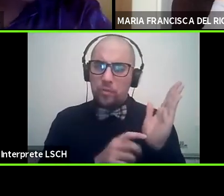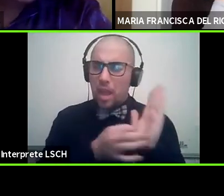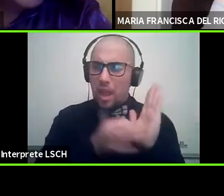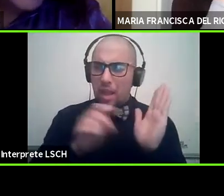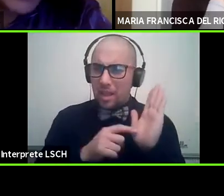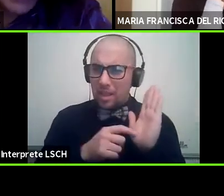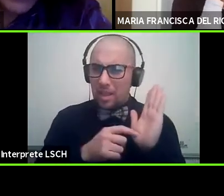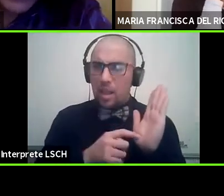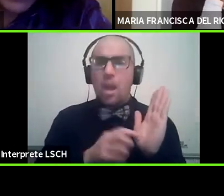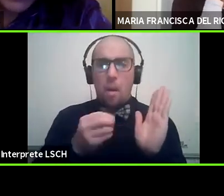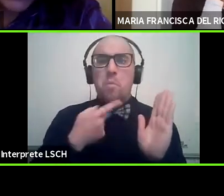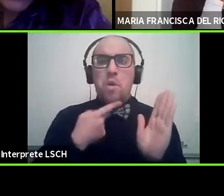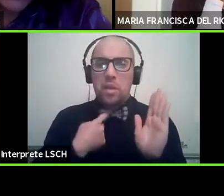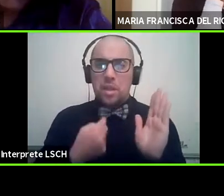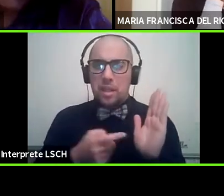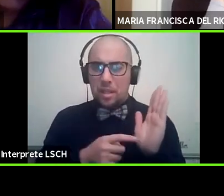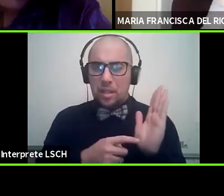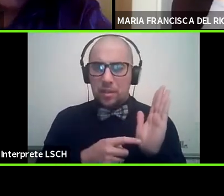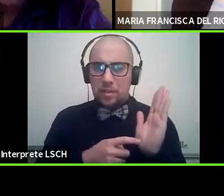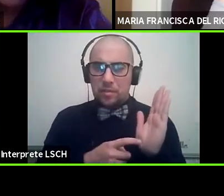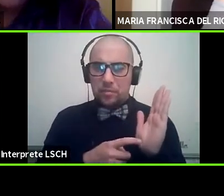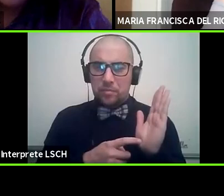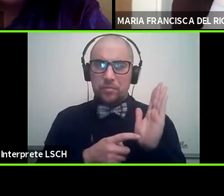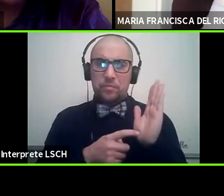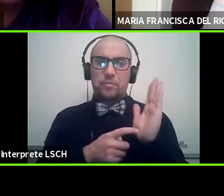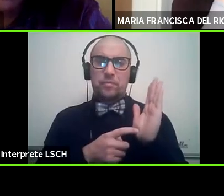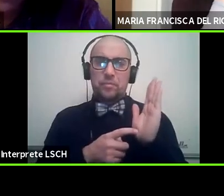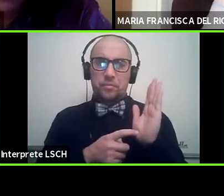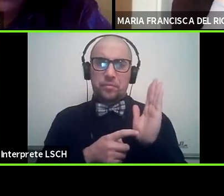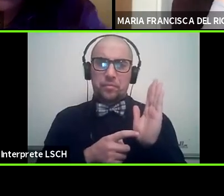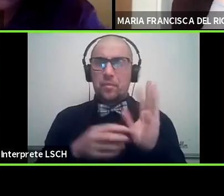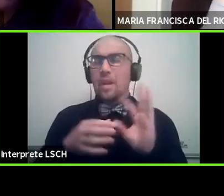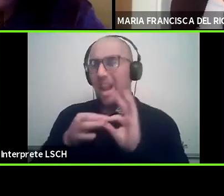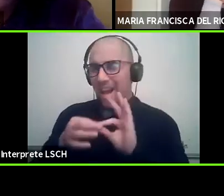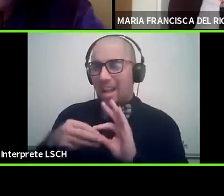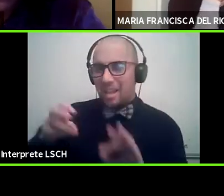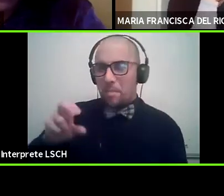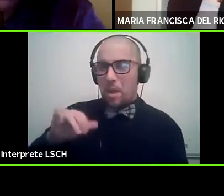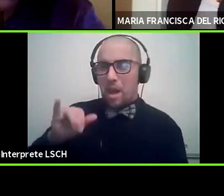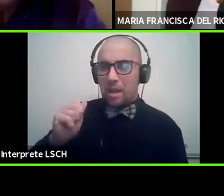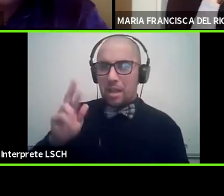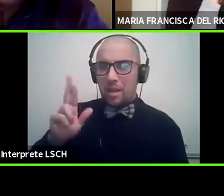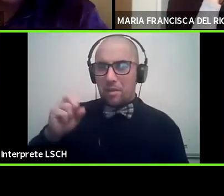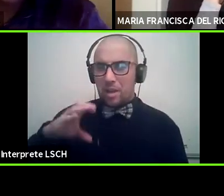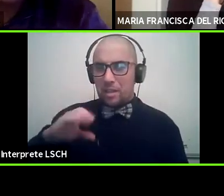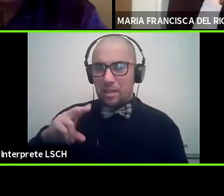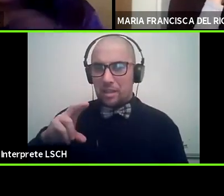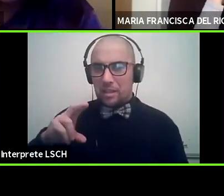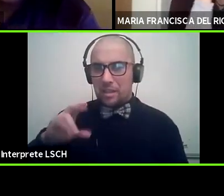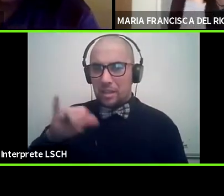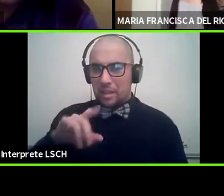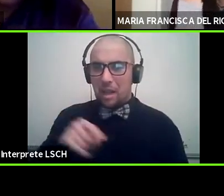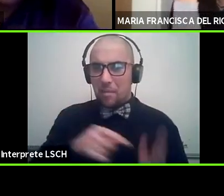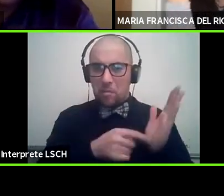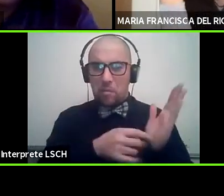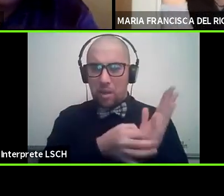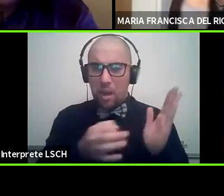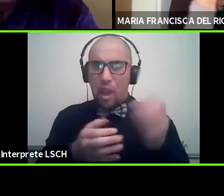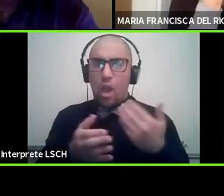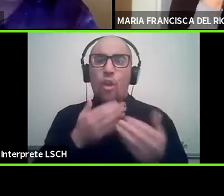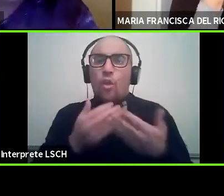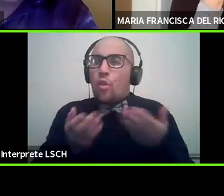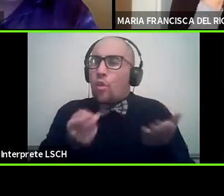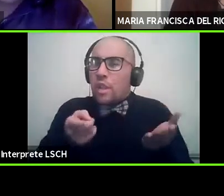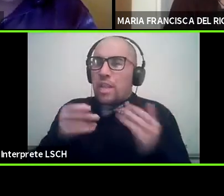que es muy interesante lo que nos comentó María Francisca, muchas gracias María Francisca nuevamente, nos dicen de dónde pueden obtener